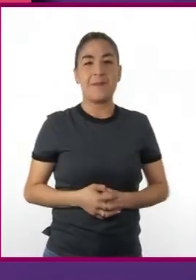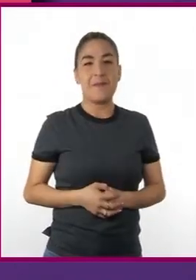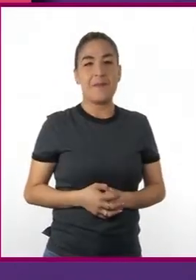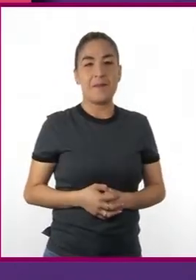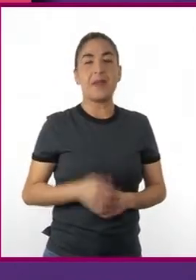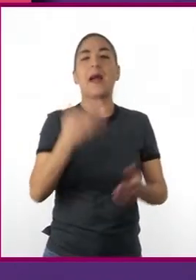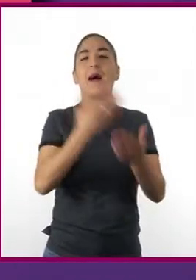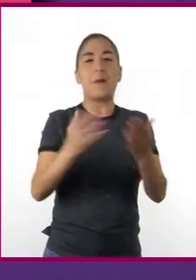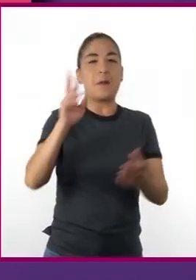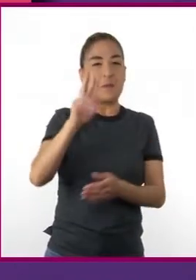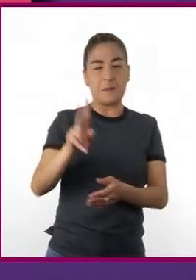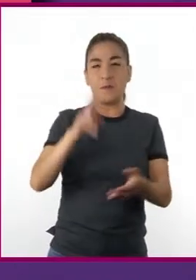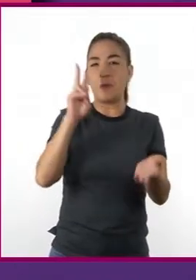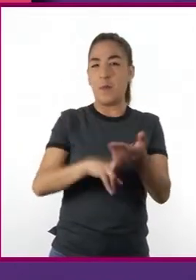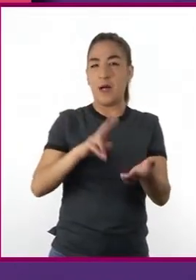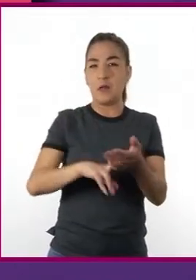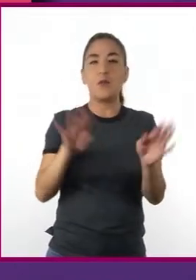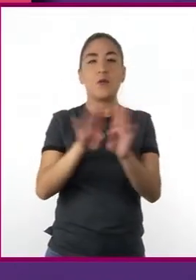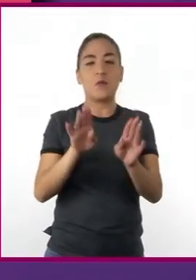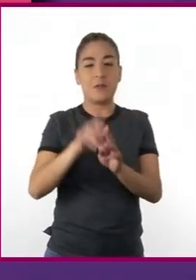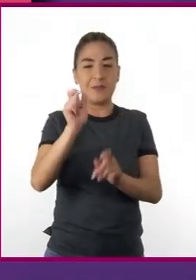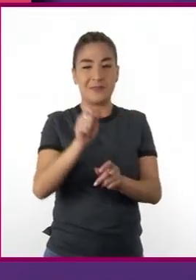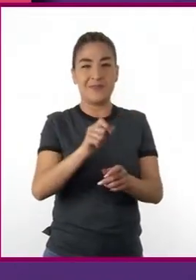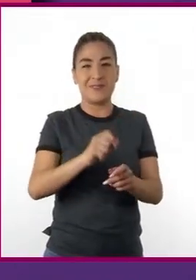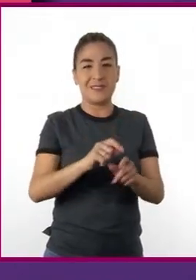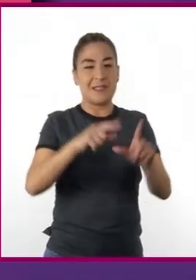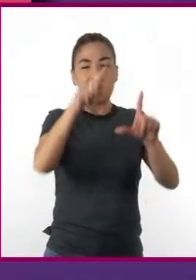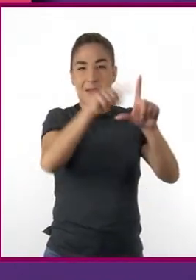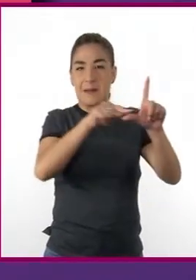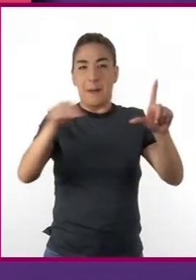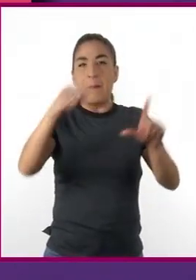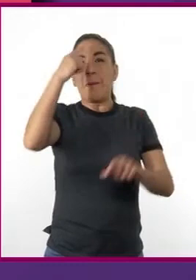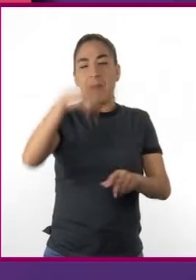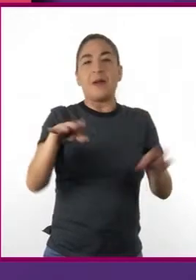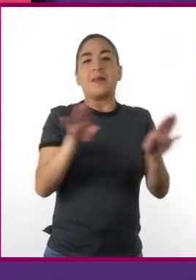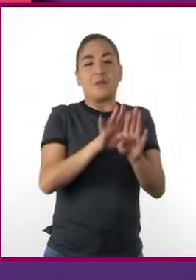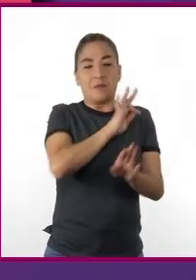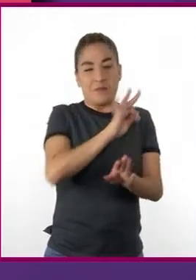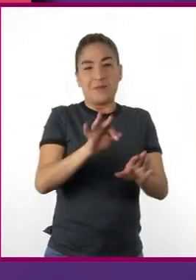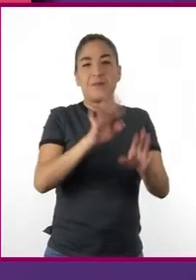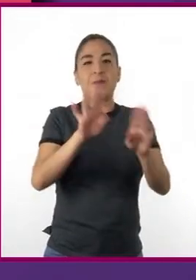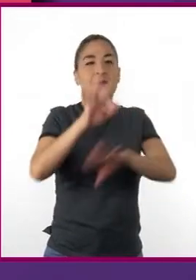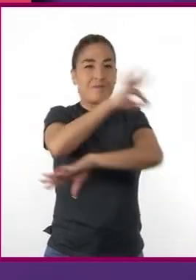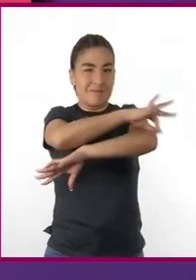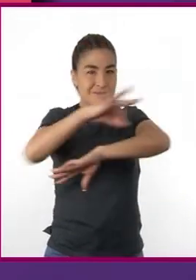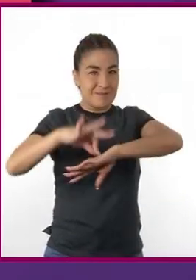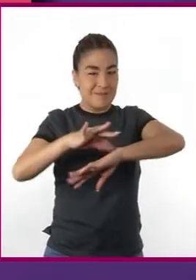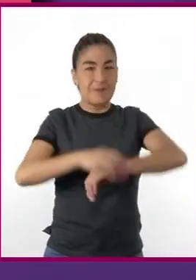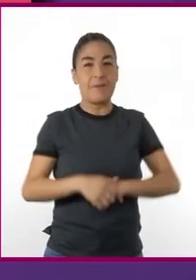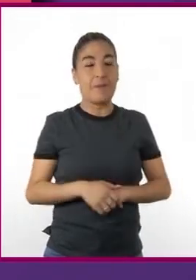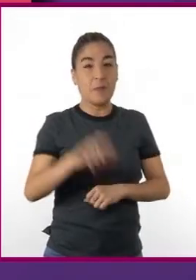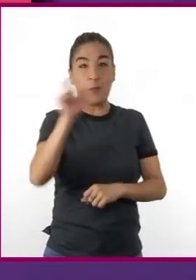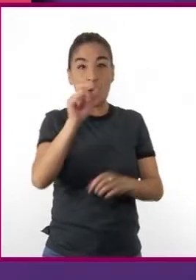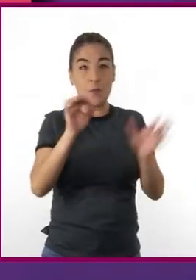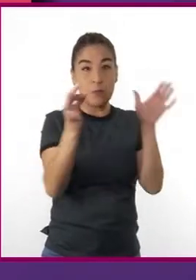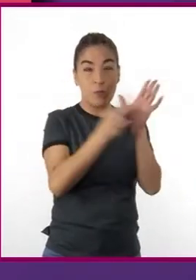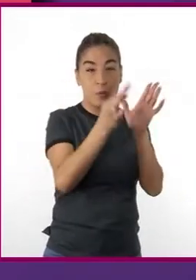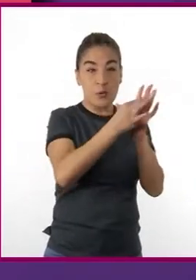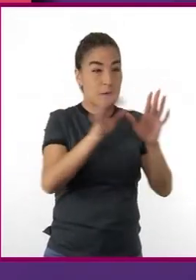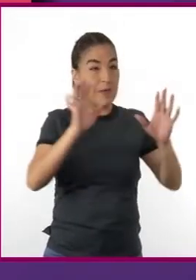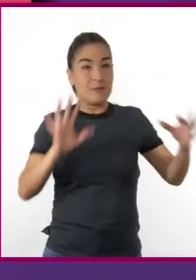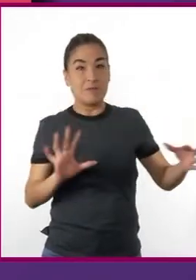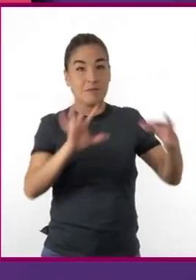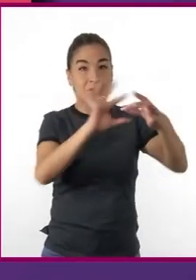Ahora ubicamos los valores obtenidos en el plano cartesiano para obtener su gráfica. Al unirlos, resulta una